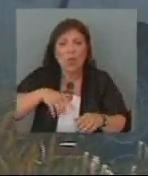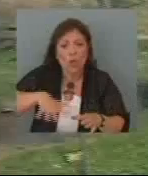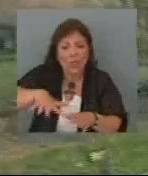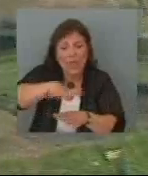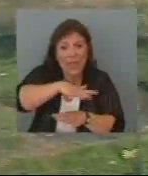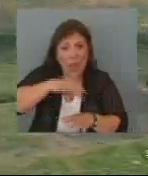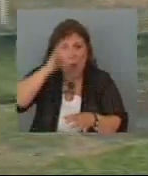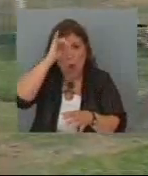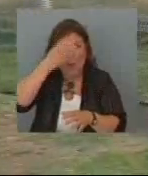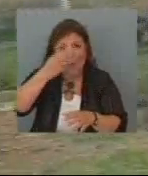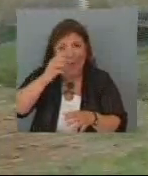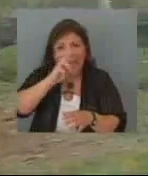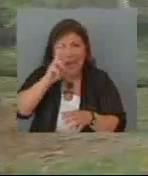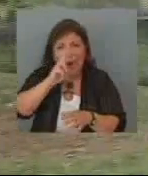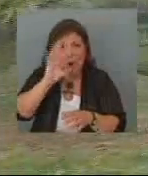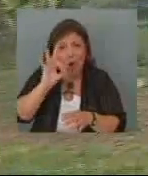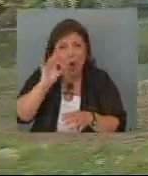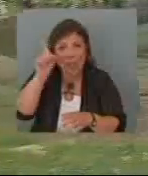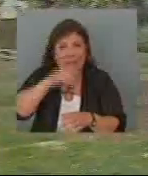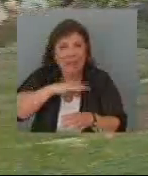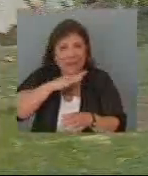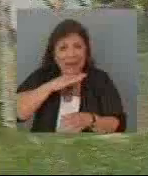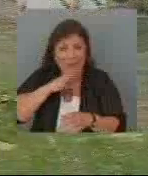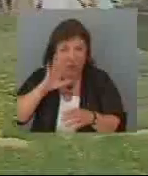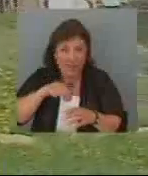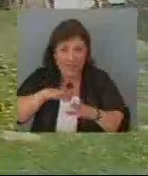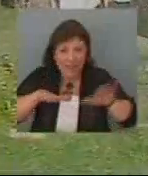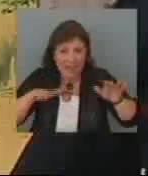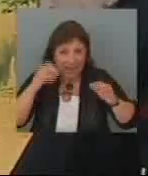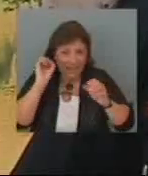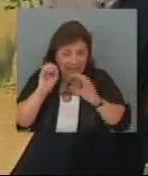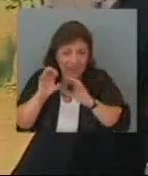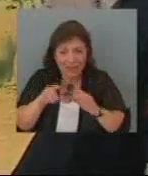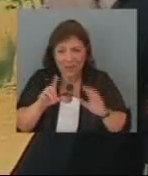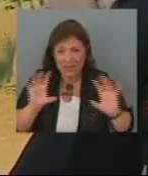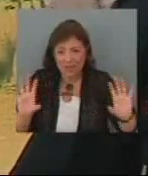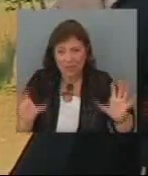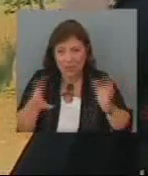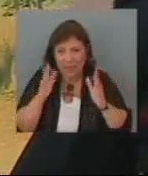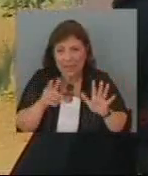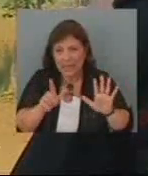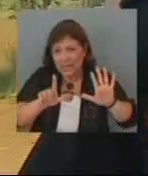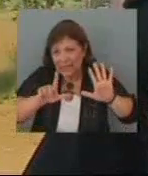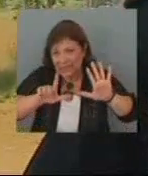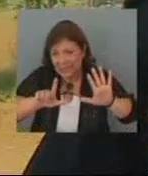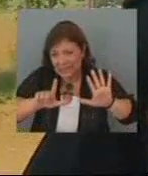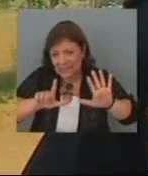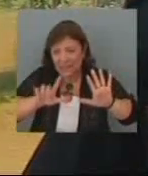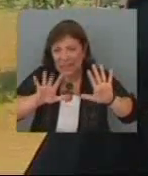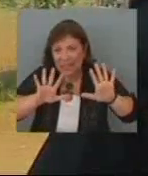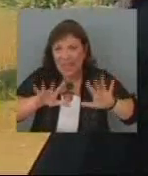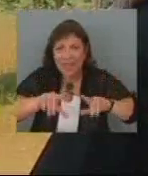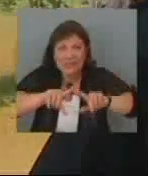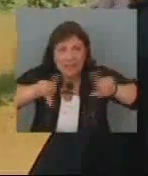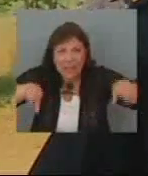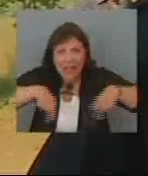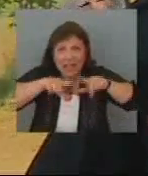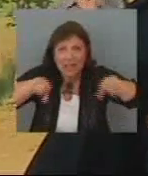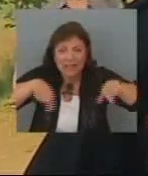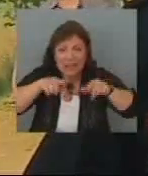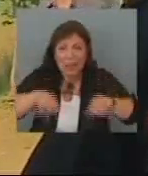la colonia Berro en Canelones. Foco de incendio de estimadamente 7 a 10 hectáreas